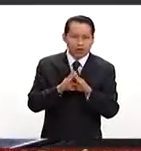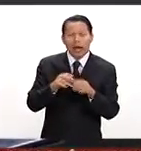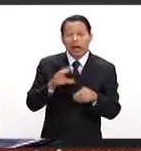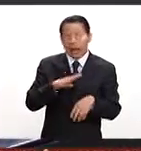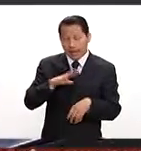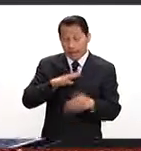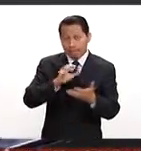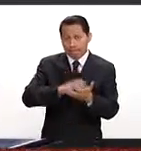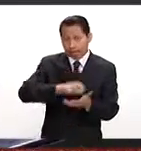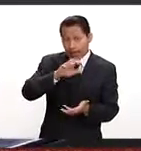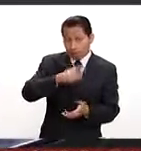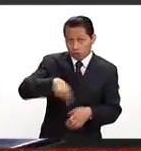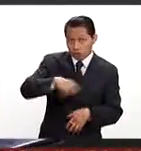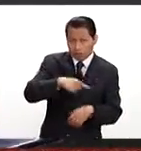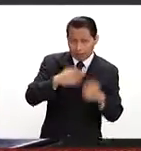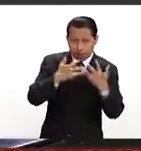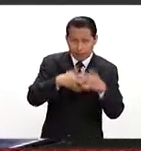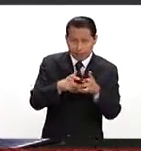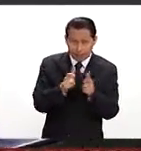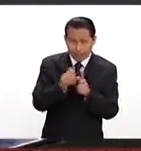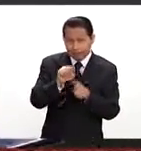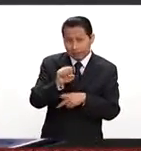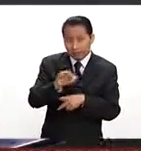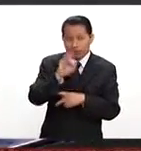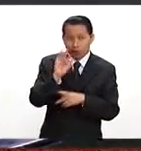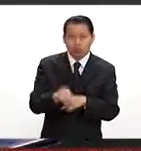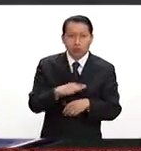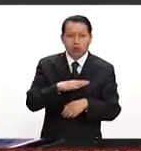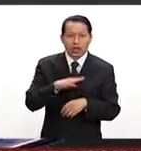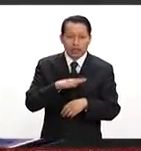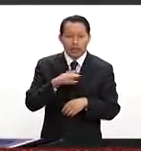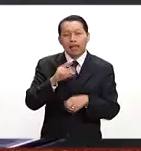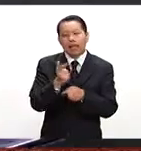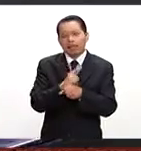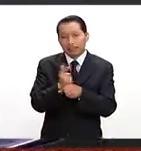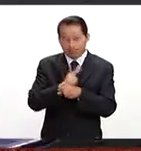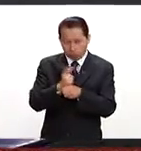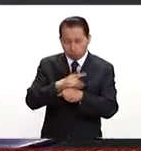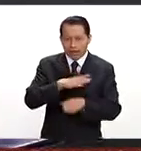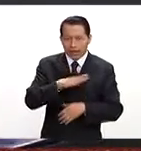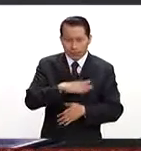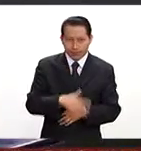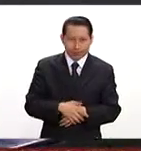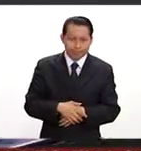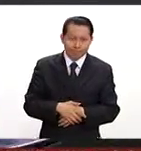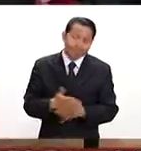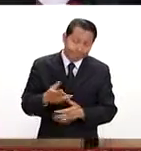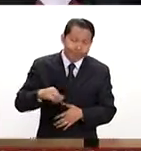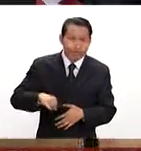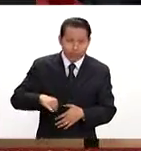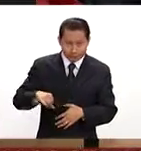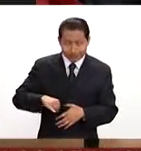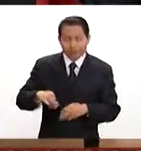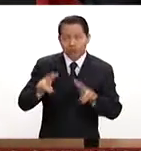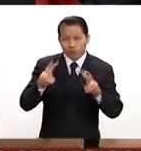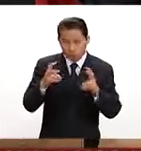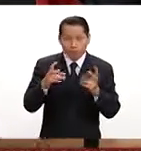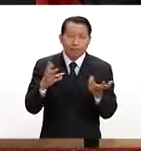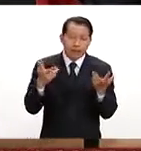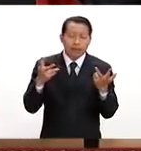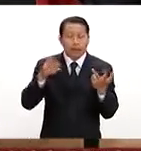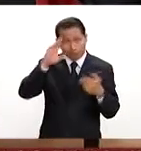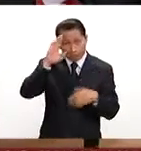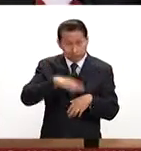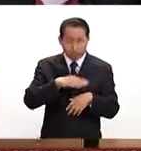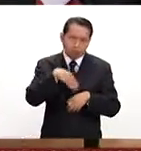la mayor parte de los microempresarios, el 60%, tienen una licenciatura, fíjate, ¿no? Pues interesantísimo el tema, maestra, ya la